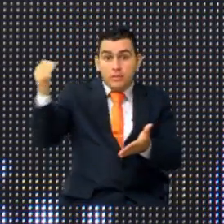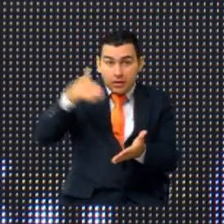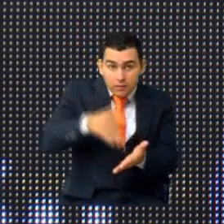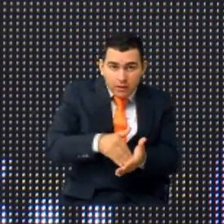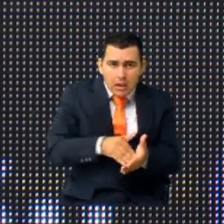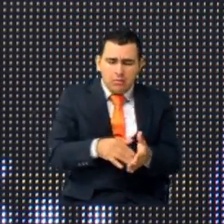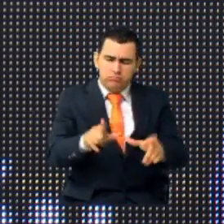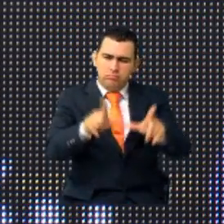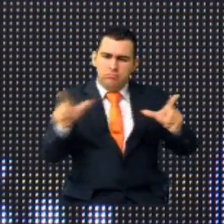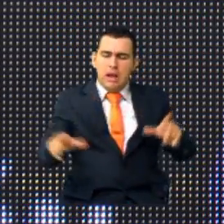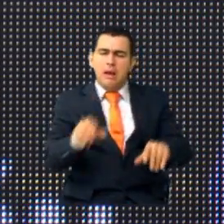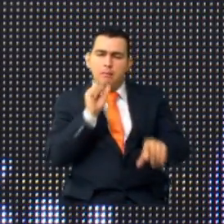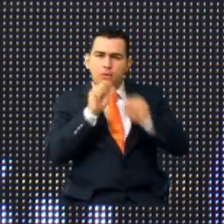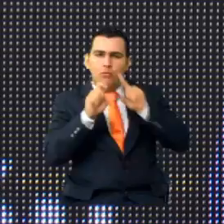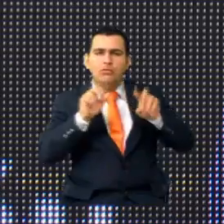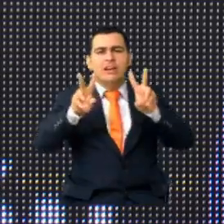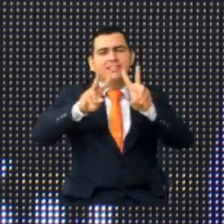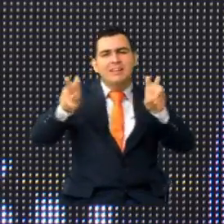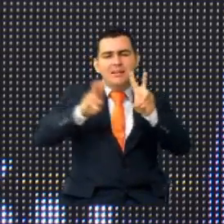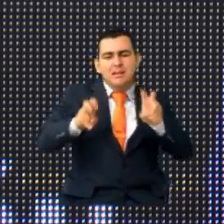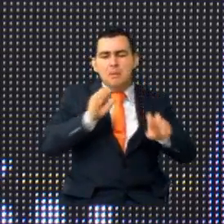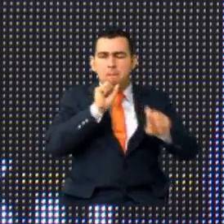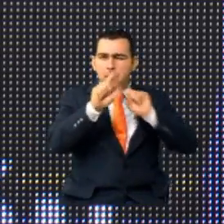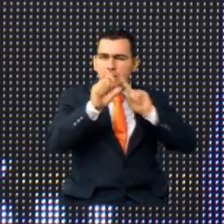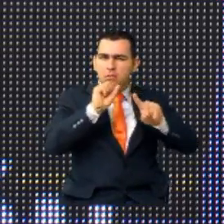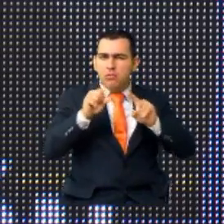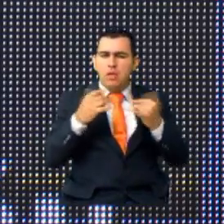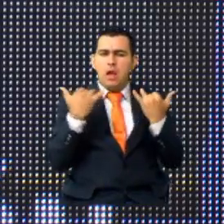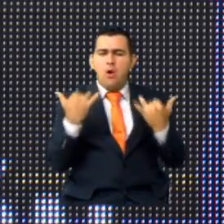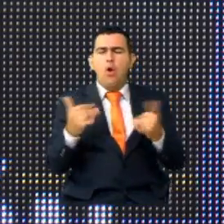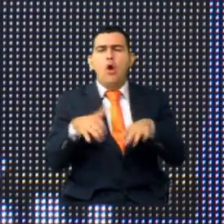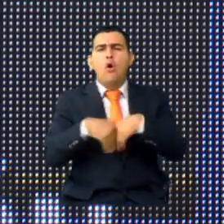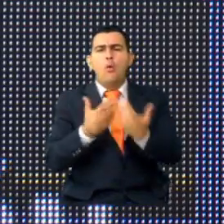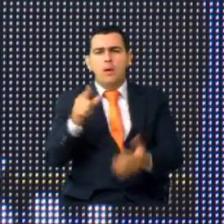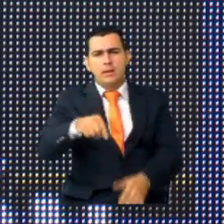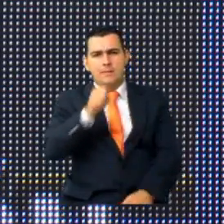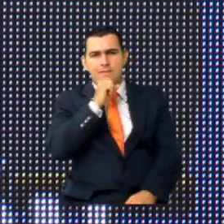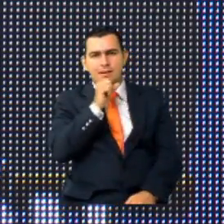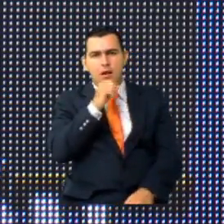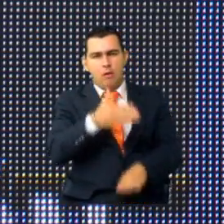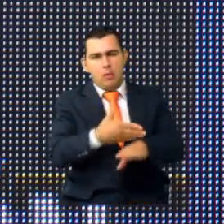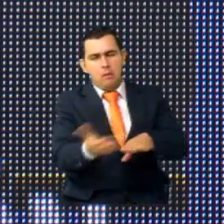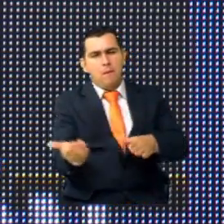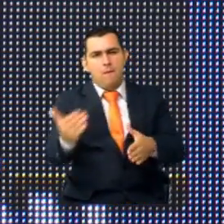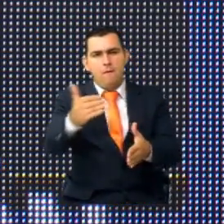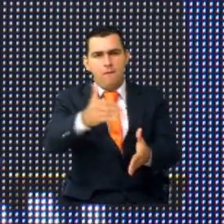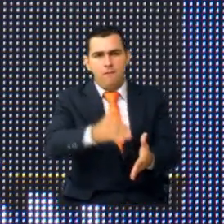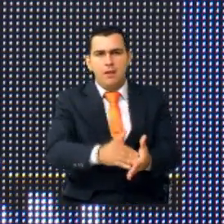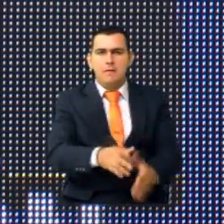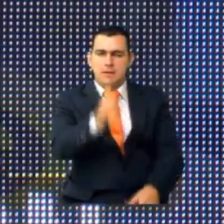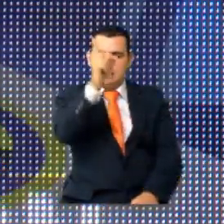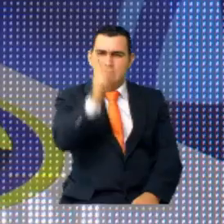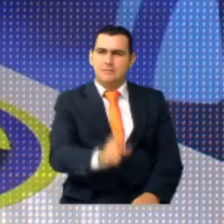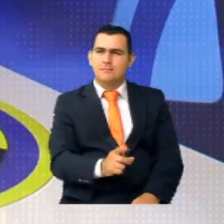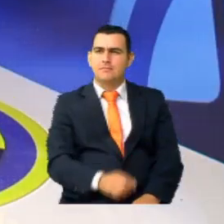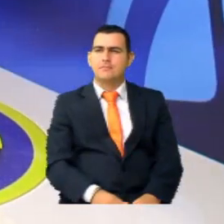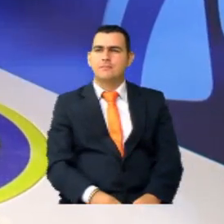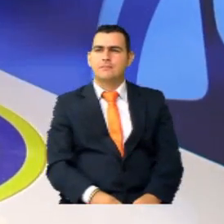la actualidad política y del acontecer de las campañas en Barranca Bermeja. Ya regresamos con el debate, la decisión final.